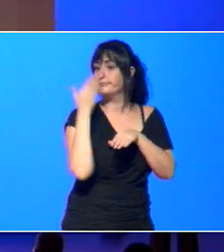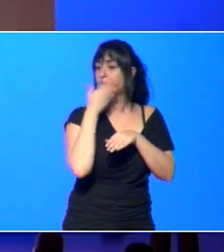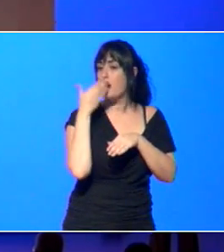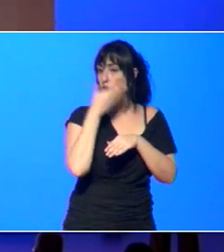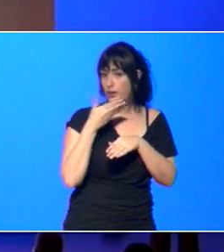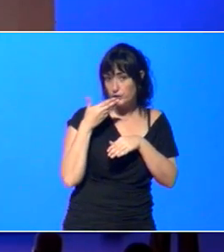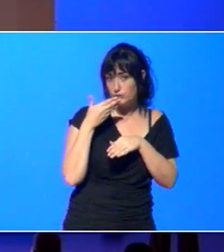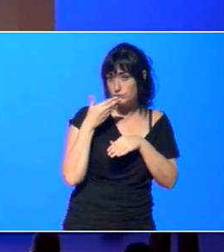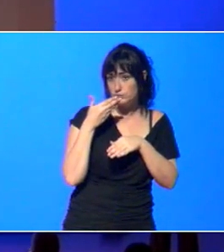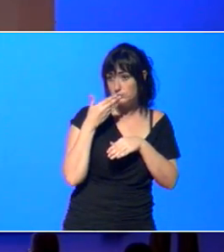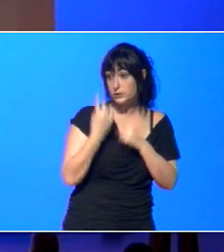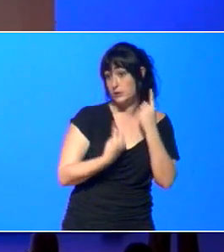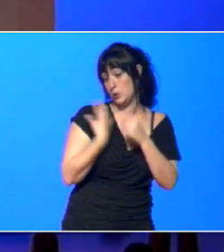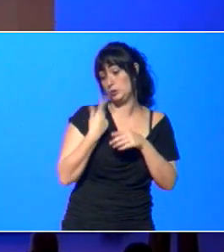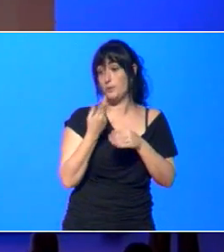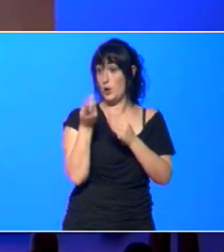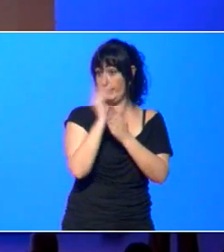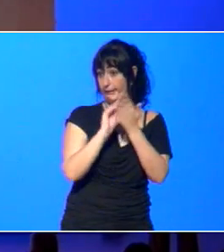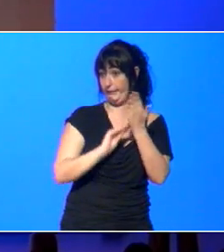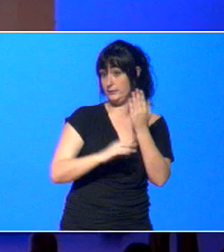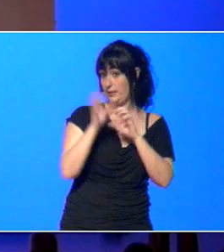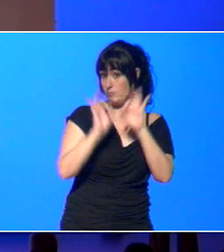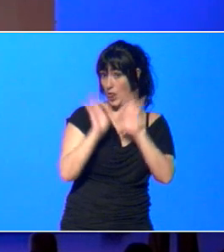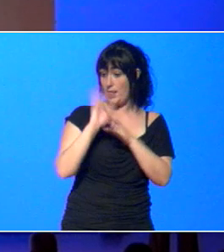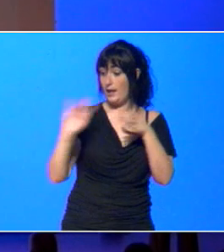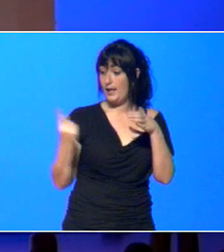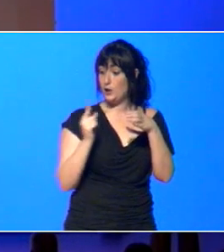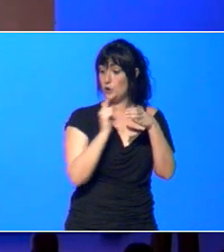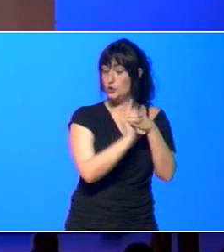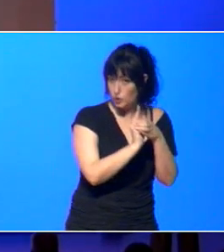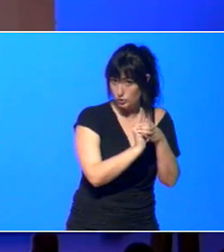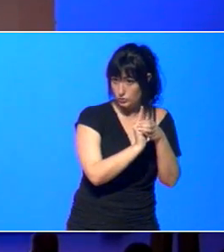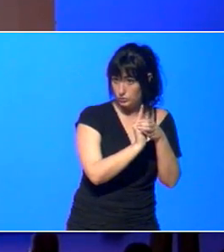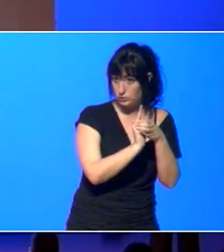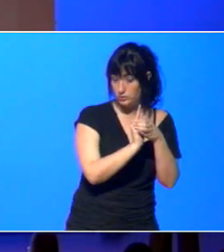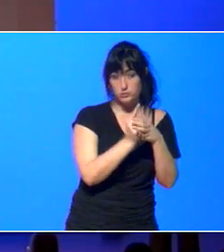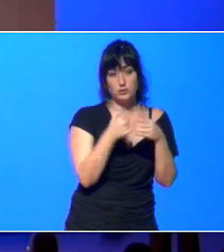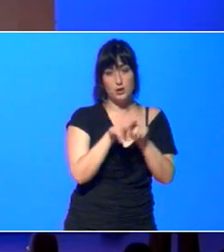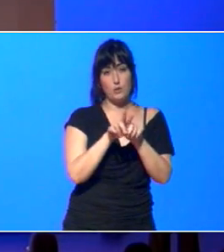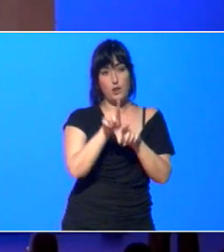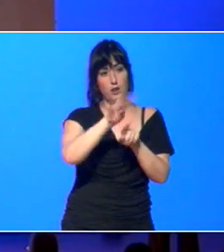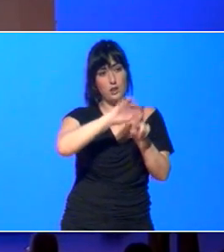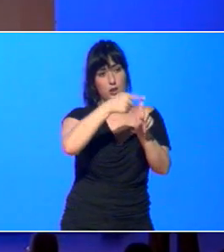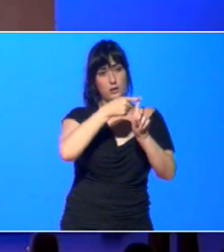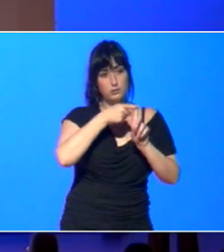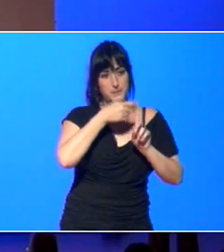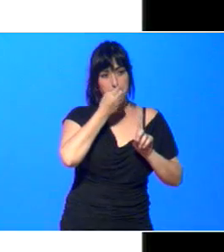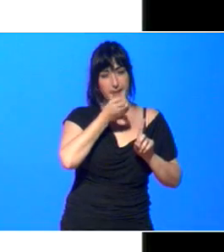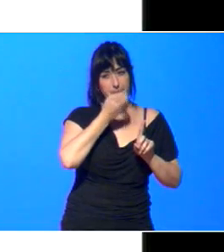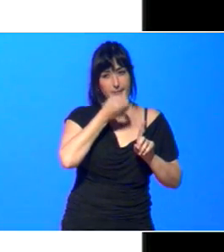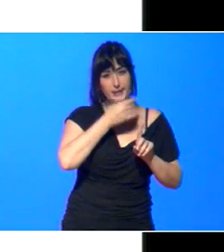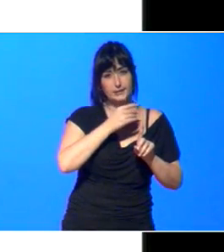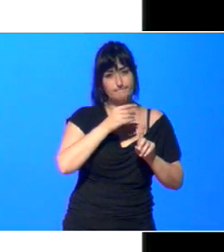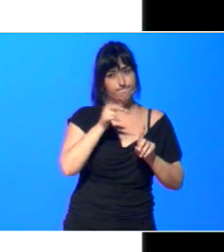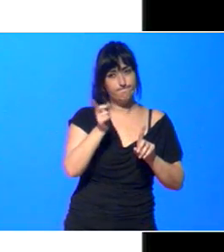van a los datos de inclusión, es verdad que no se dibujaron, no se identificaron dentro del círculo correspondiente, de todos